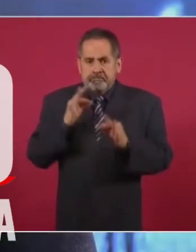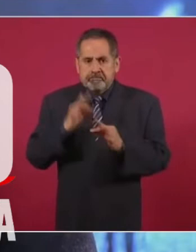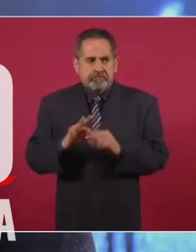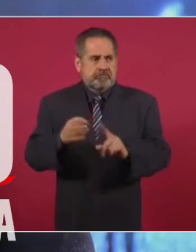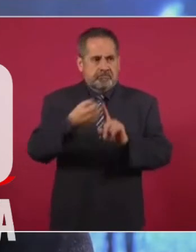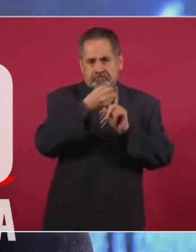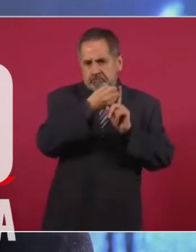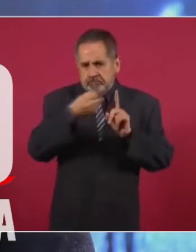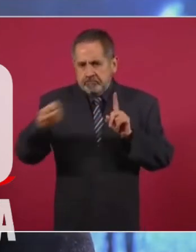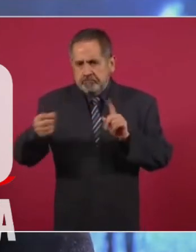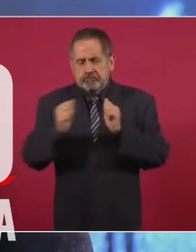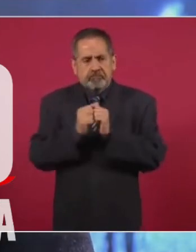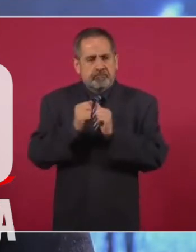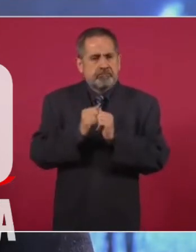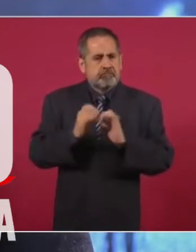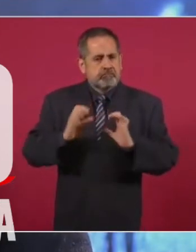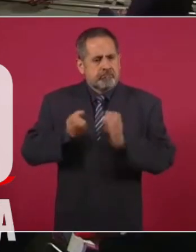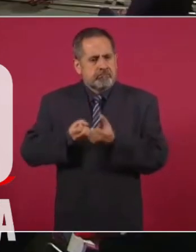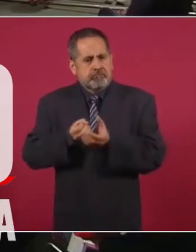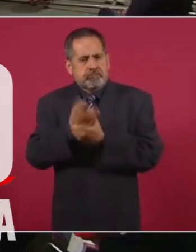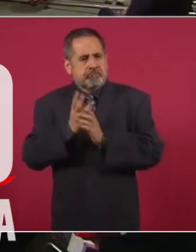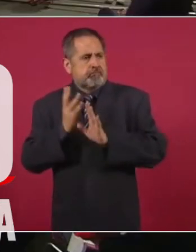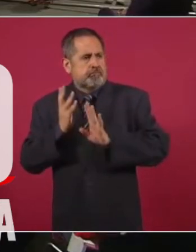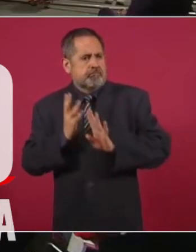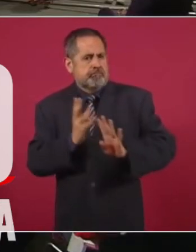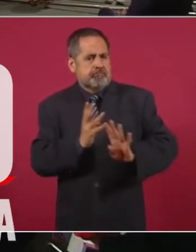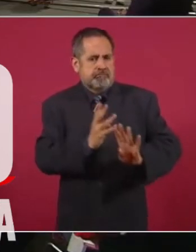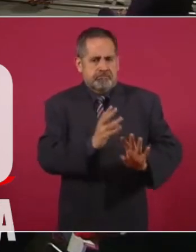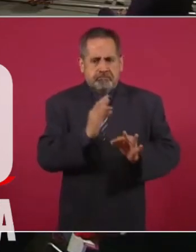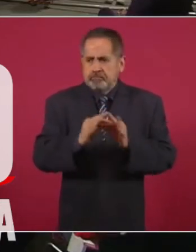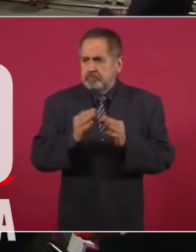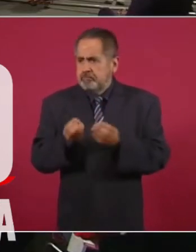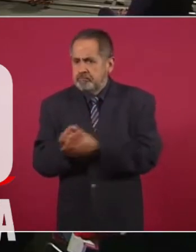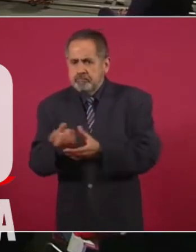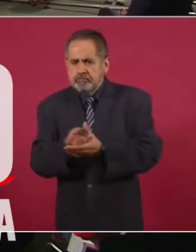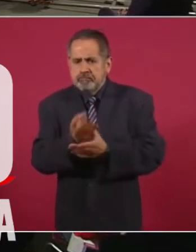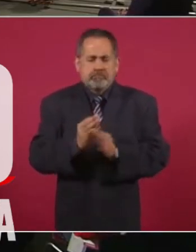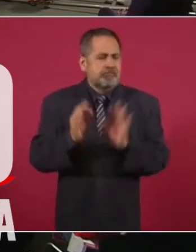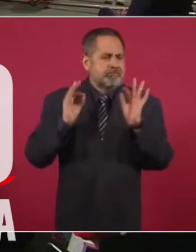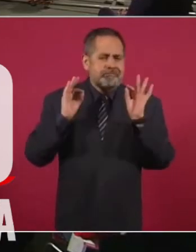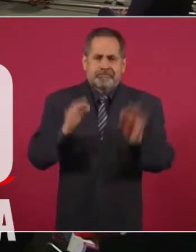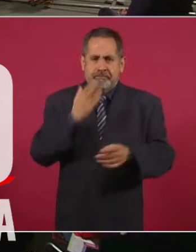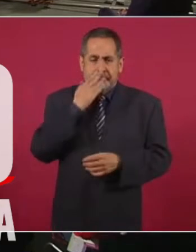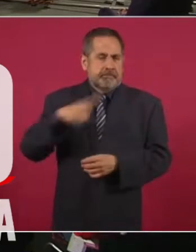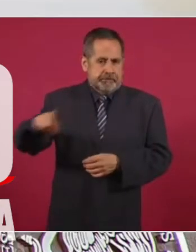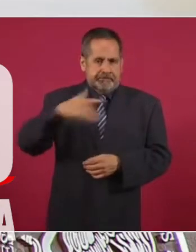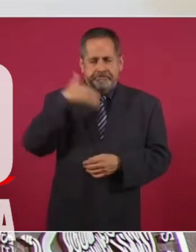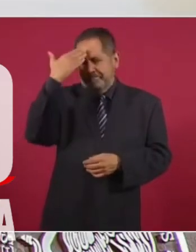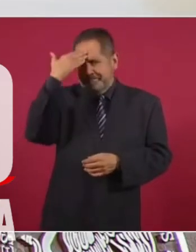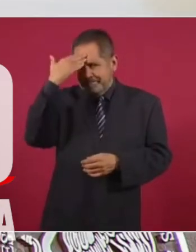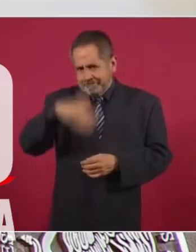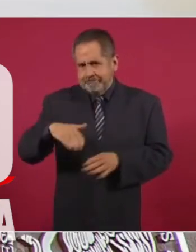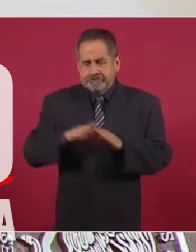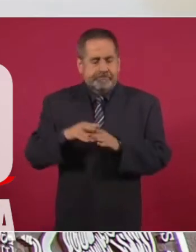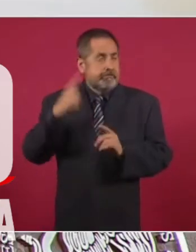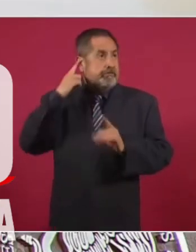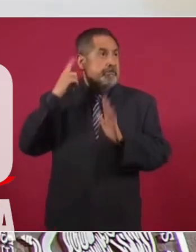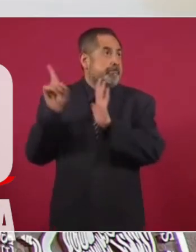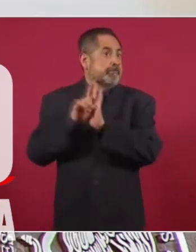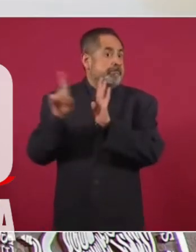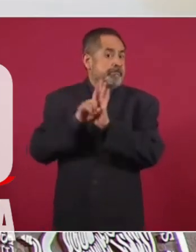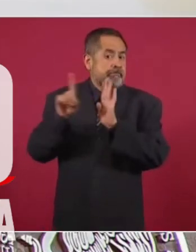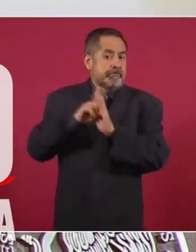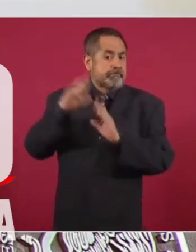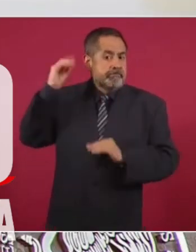con el que se hizo esta evacuación hay conocimiento de cómo actuar cuando Suena la alerta